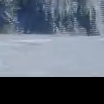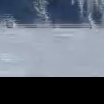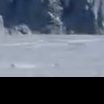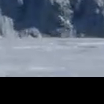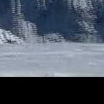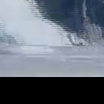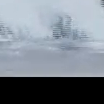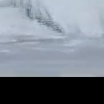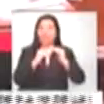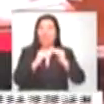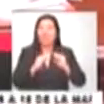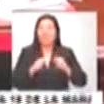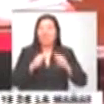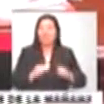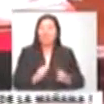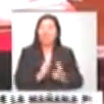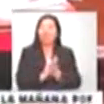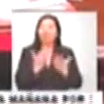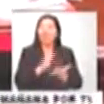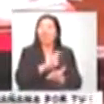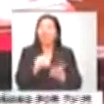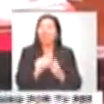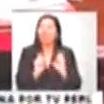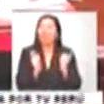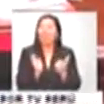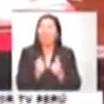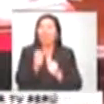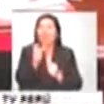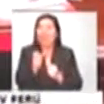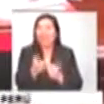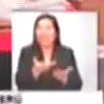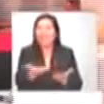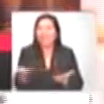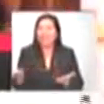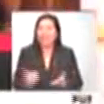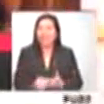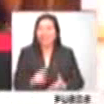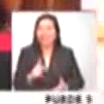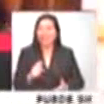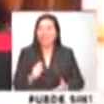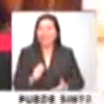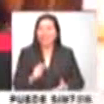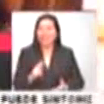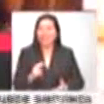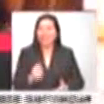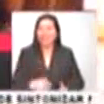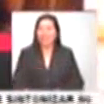del mundo, el Everest. Los saludos de toda la representación nacional al señor Víctor Hugo Rivas